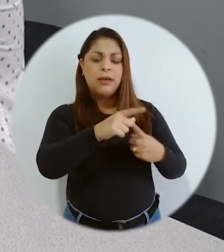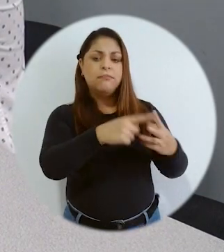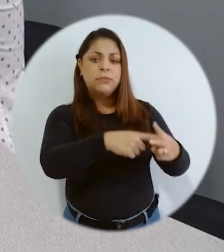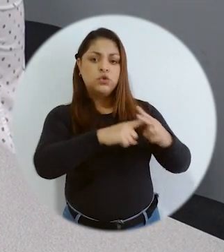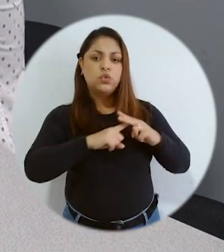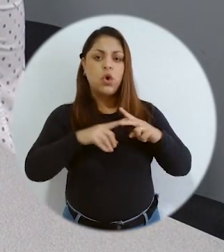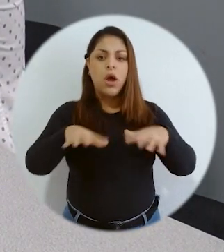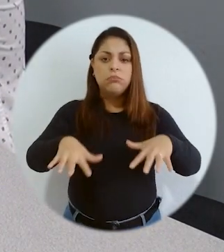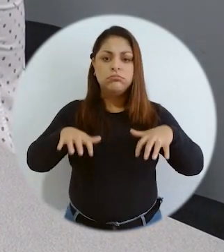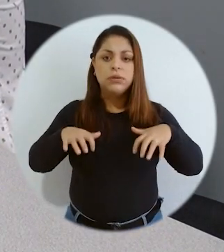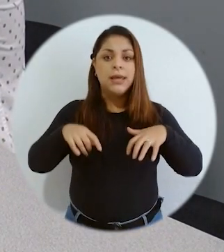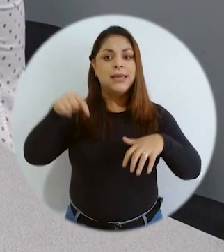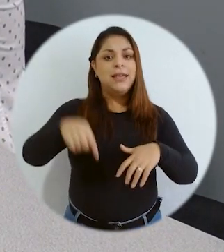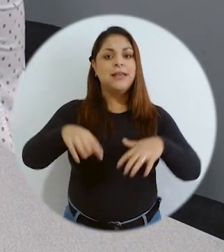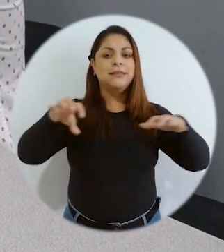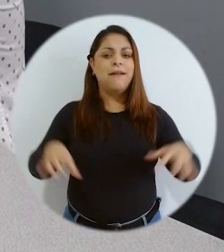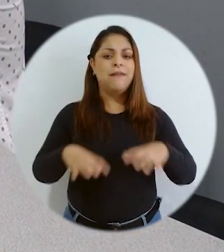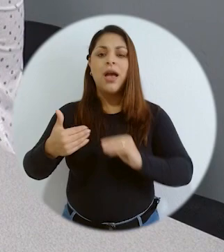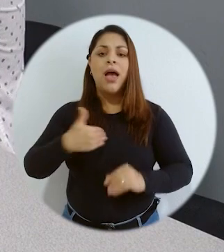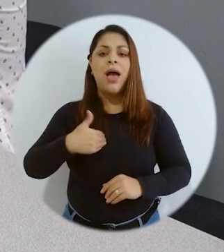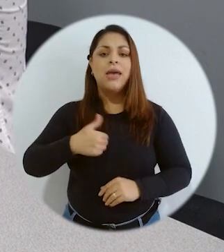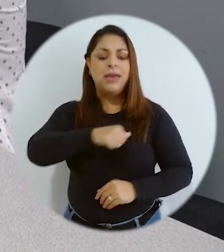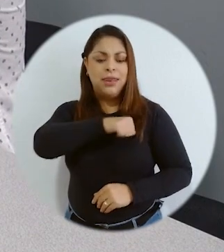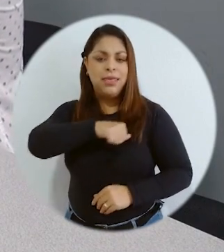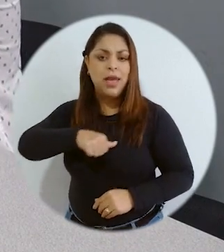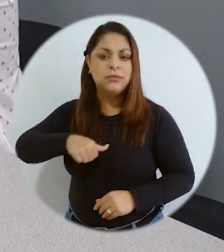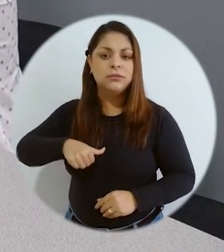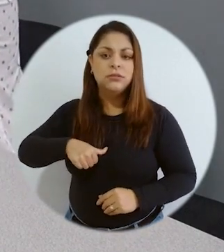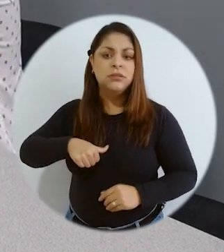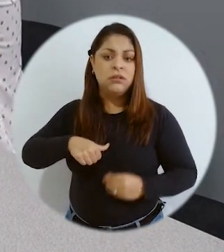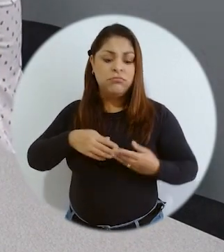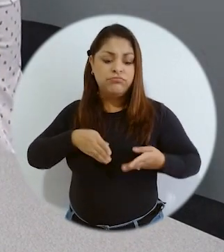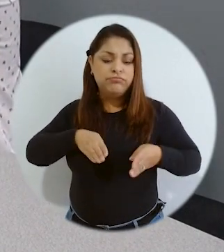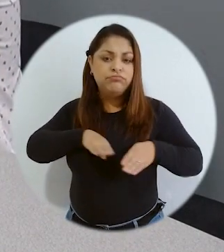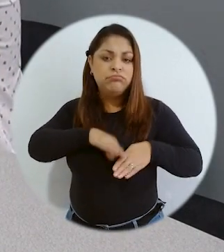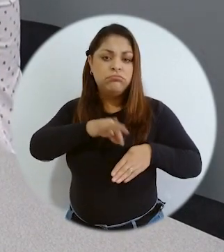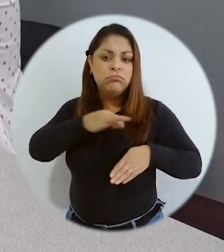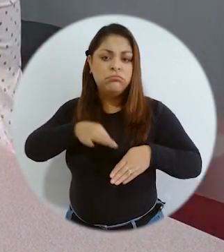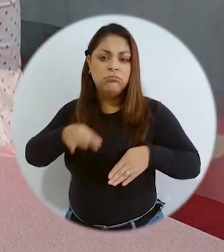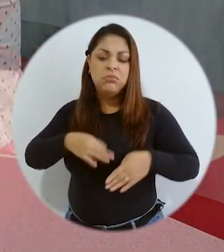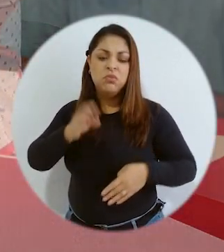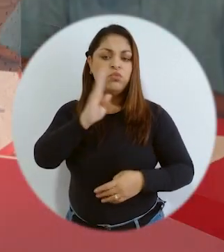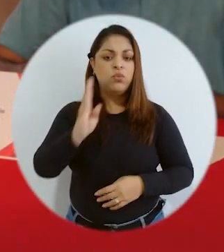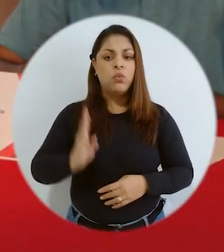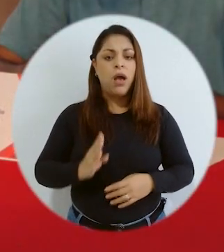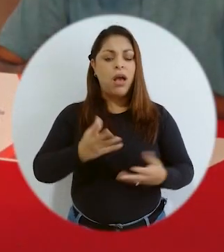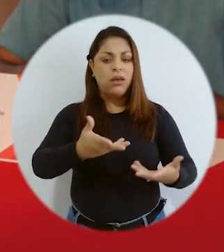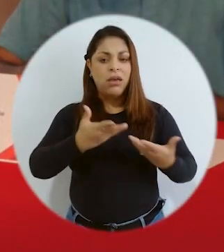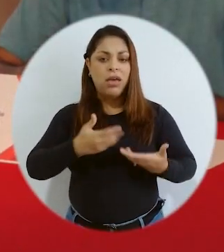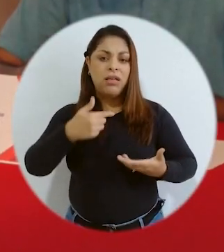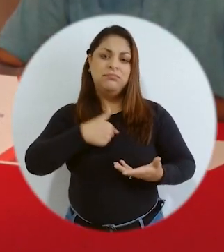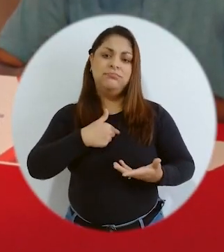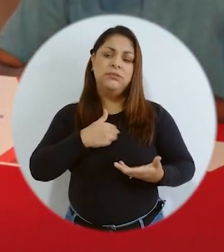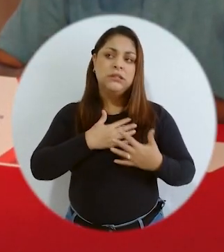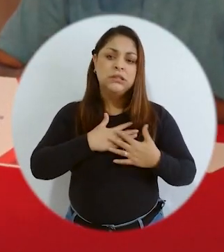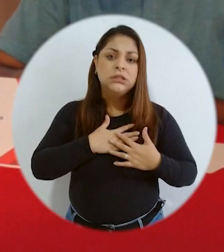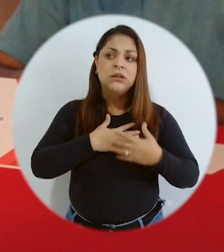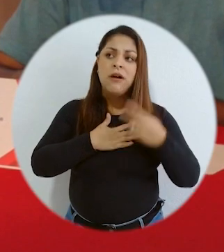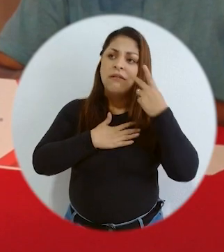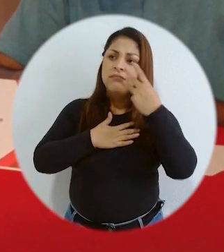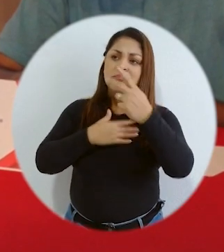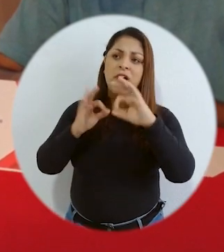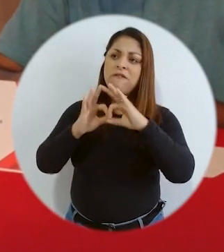Cuentos, porque hubo costarricenses que participaron, fueron parte de esa lucha. ¿Sí, Alan? Sí. Decía José Martí que